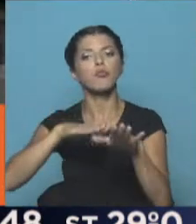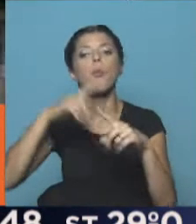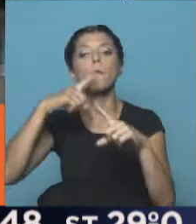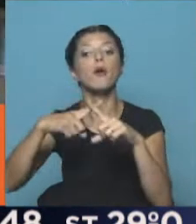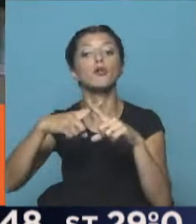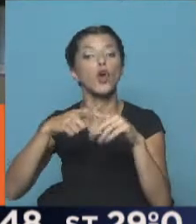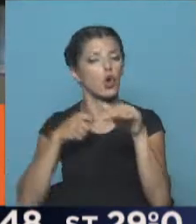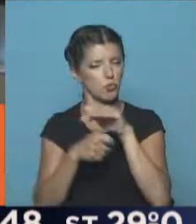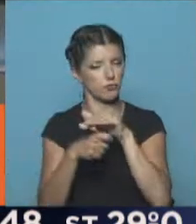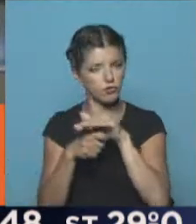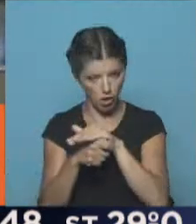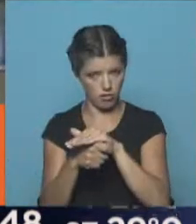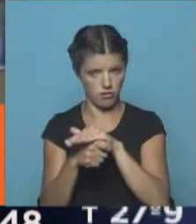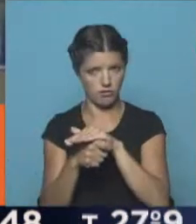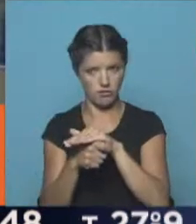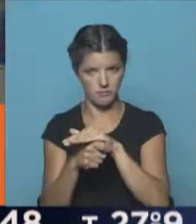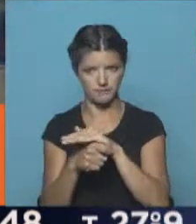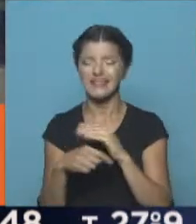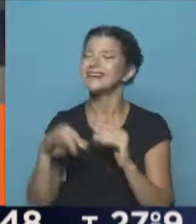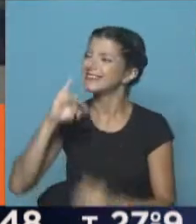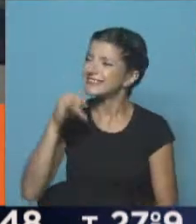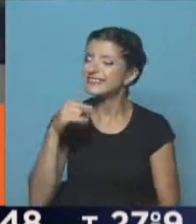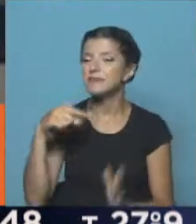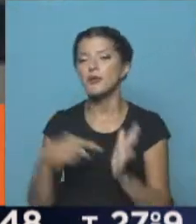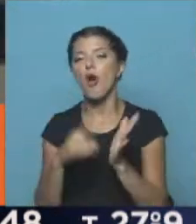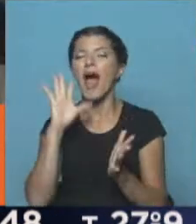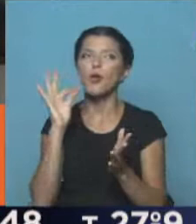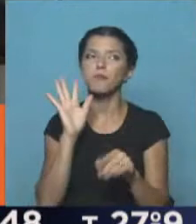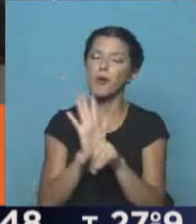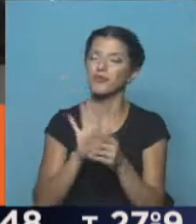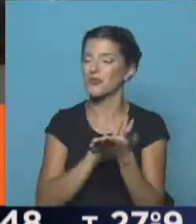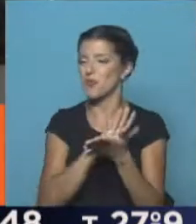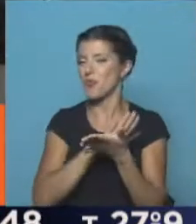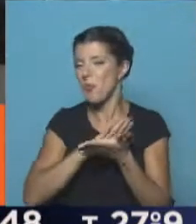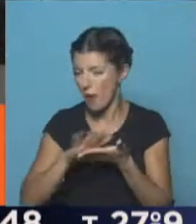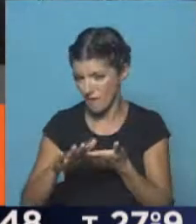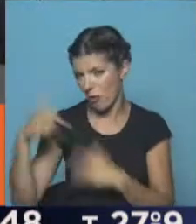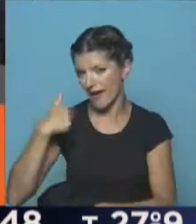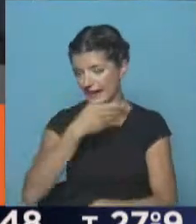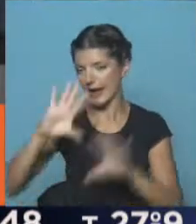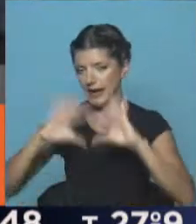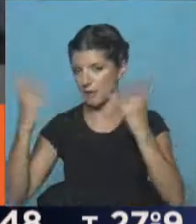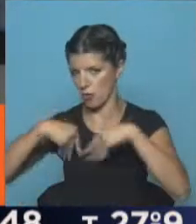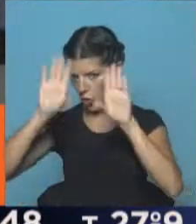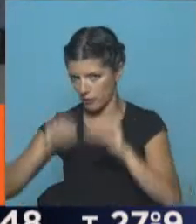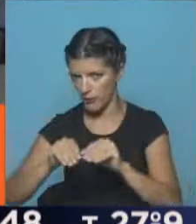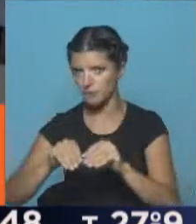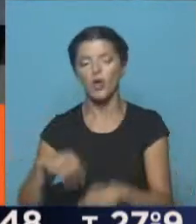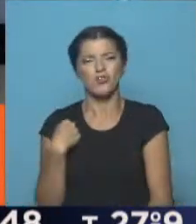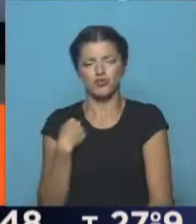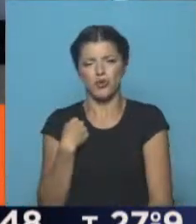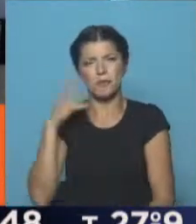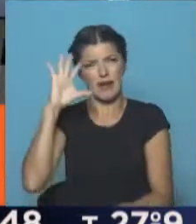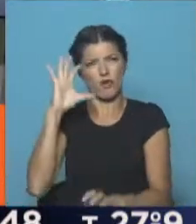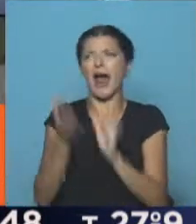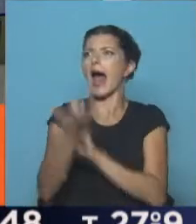se fíjate que hay una persona algo medio al 9 me parece que es algo medio nuevo en general en el mundo eso no recuerda a gobiernos que hayan